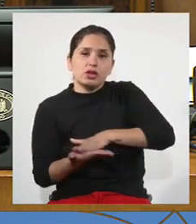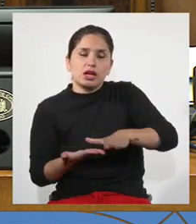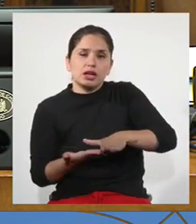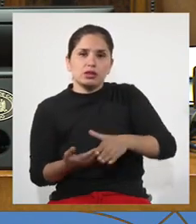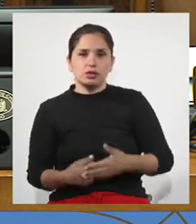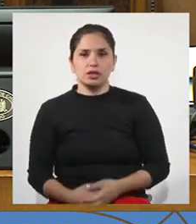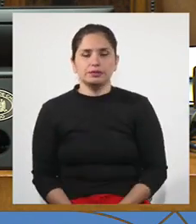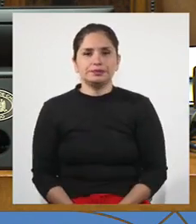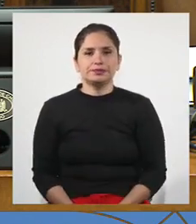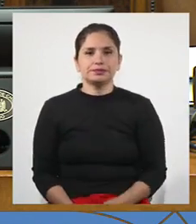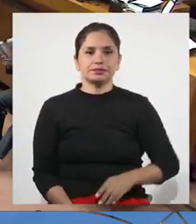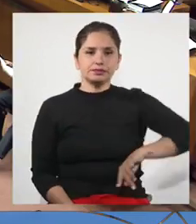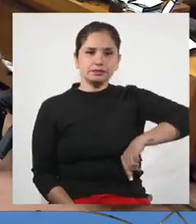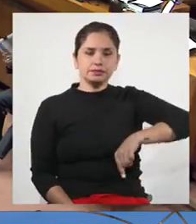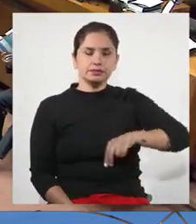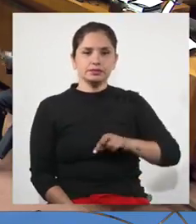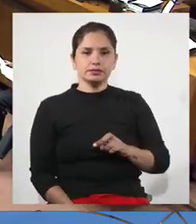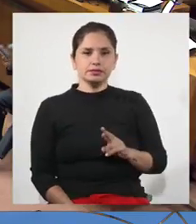Senadora Proboste.